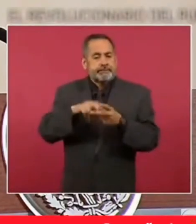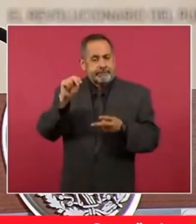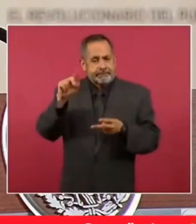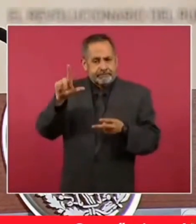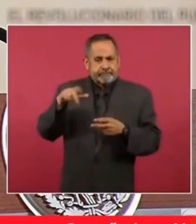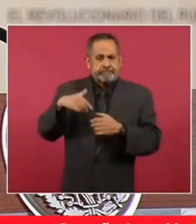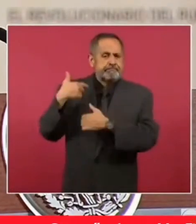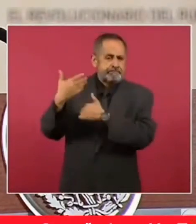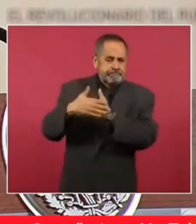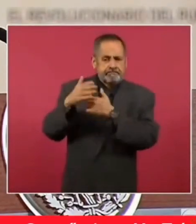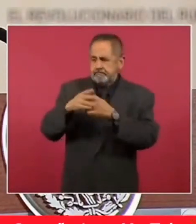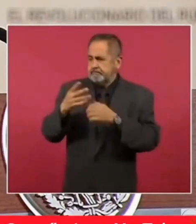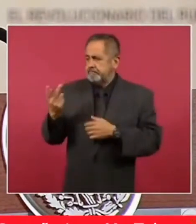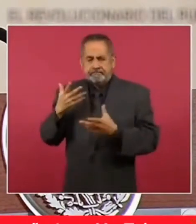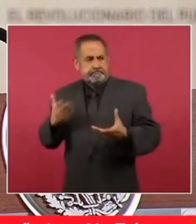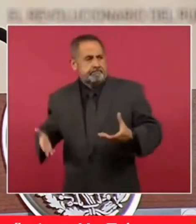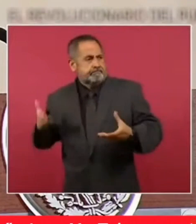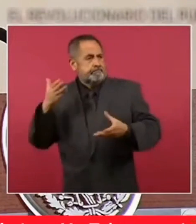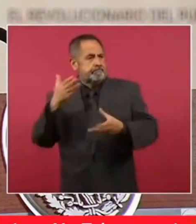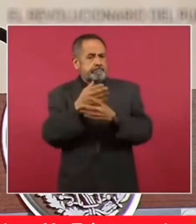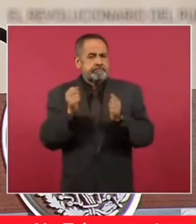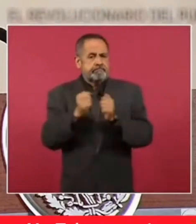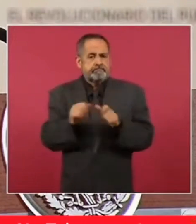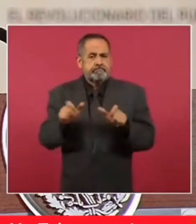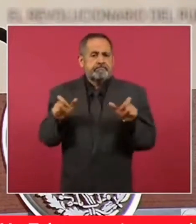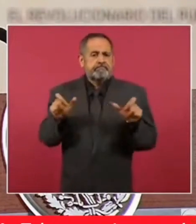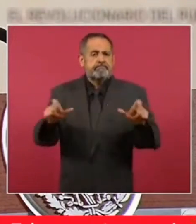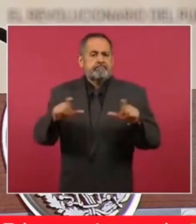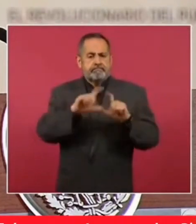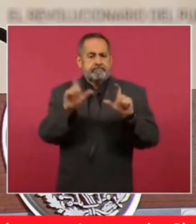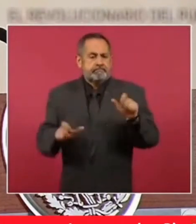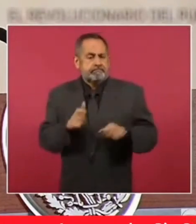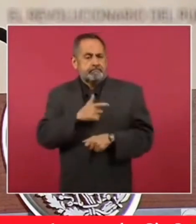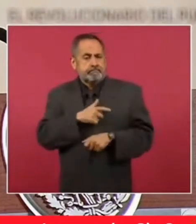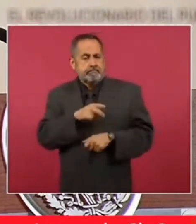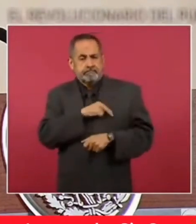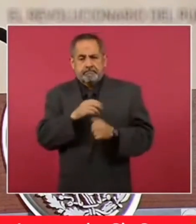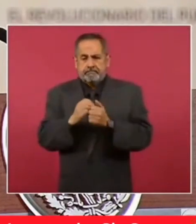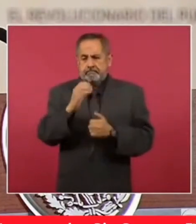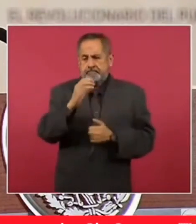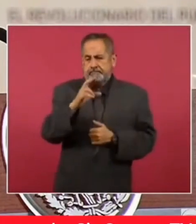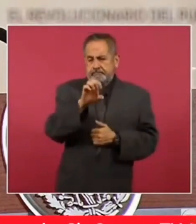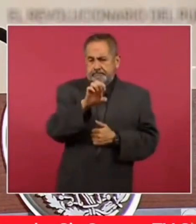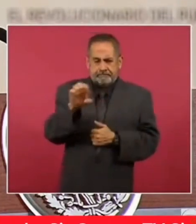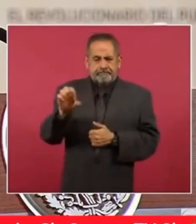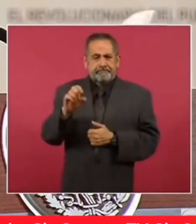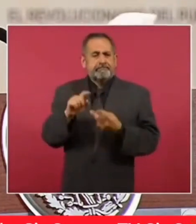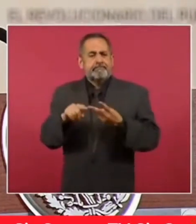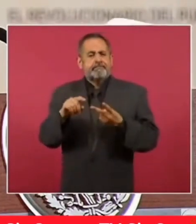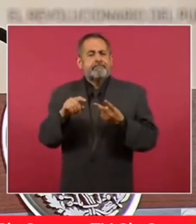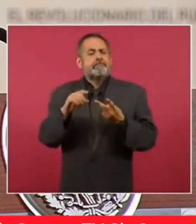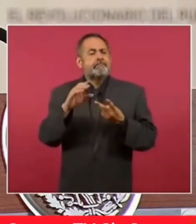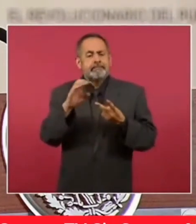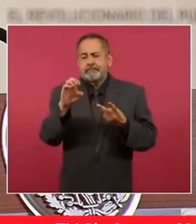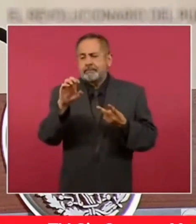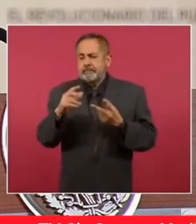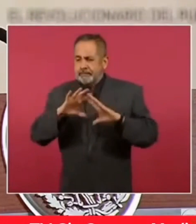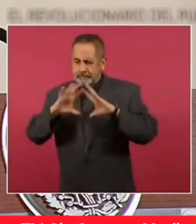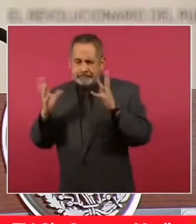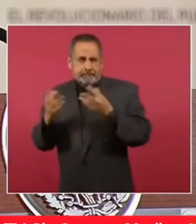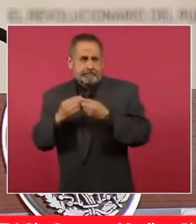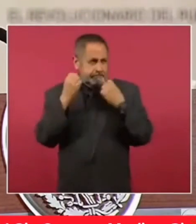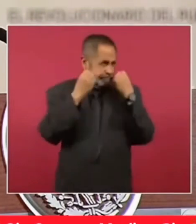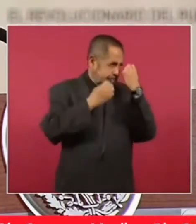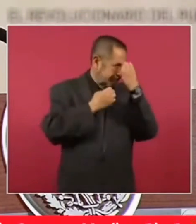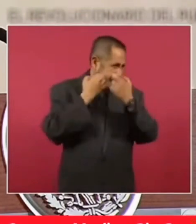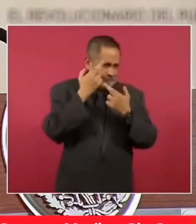los estaremos visitando en compañía de la Guardia Nacional y de la CRE y de la CEA para hacer de una vez una revisión completa